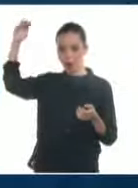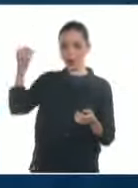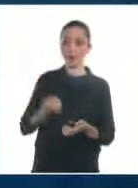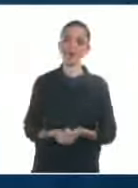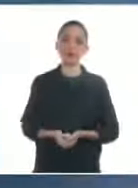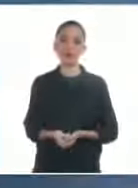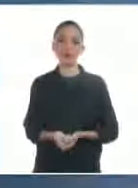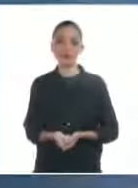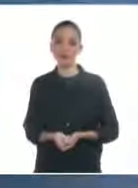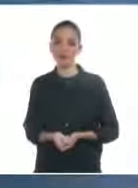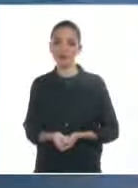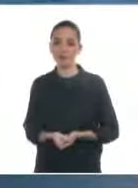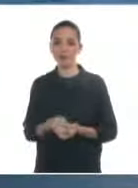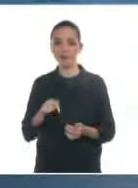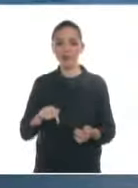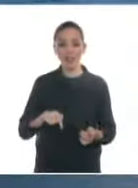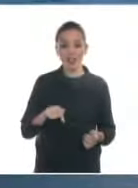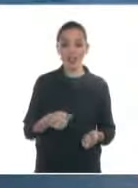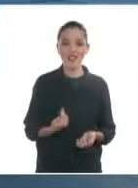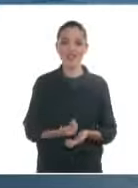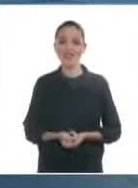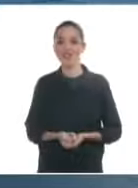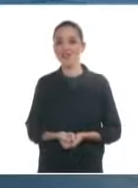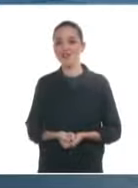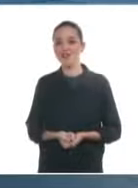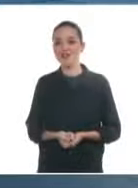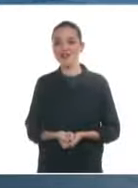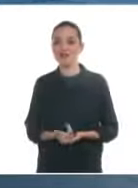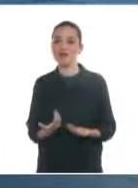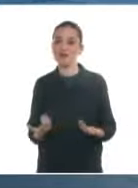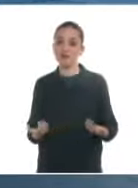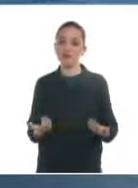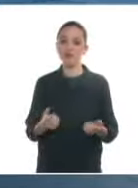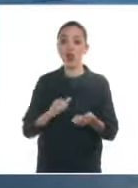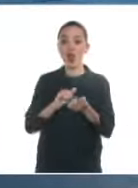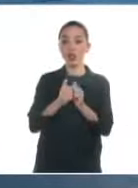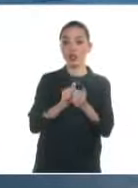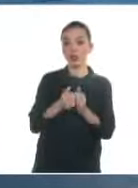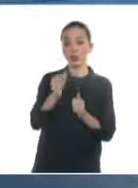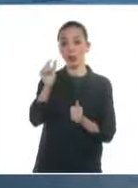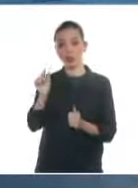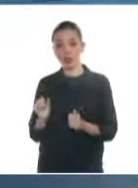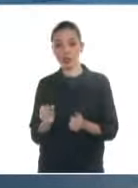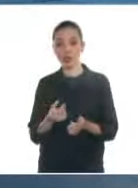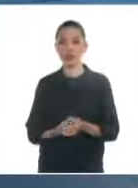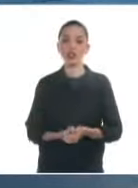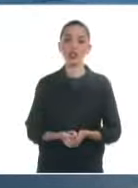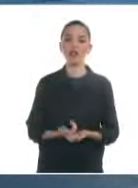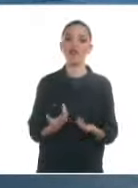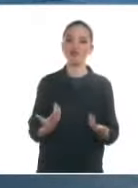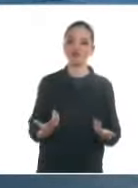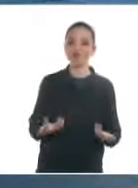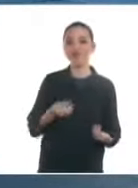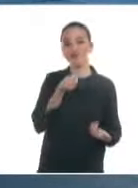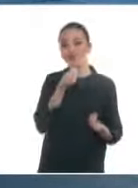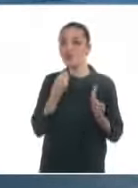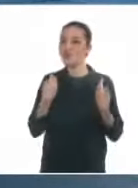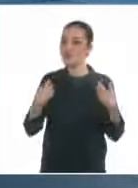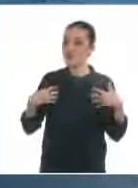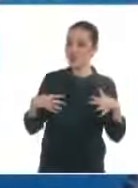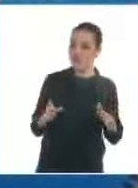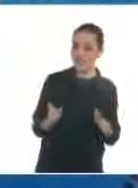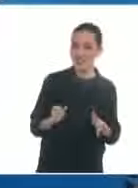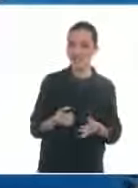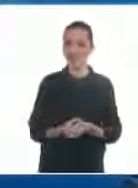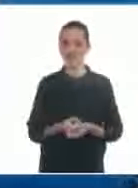sub-21. Sí, en este momento con los atletas que contamos, tenemos muy buena calidad, teniendo en cuenta que el promedio de nuestro equipo es